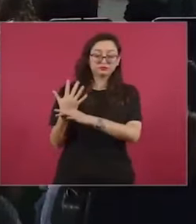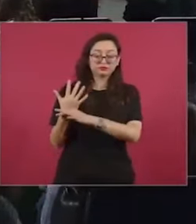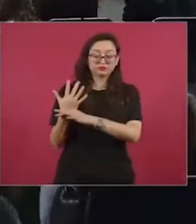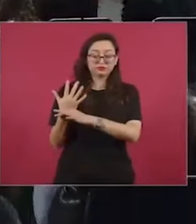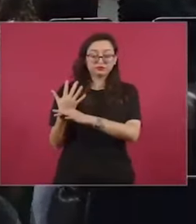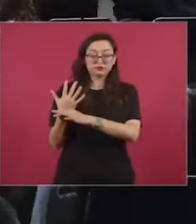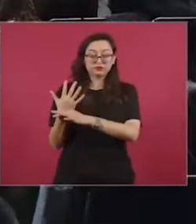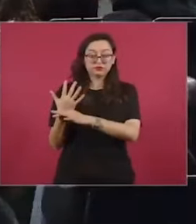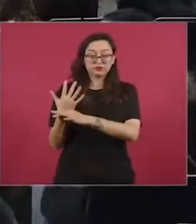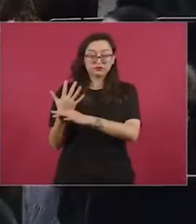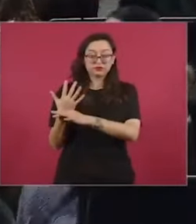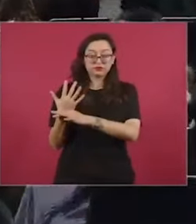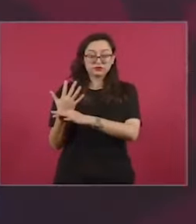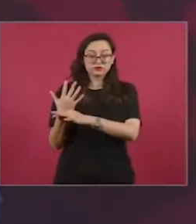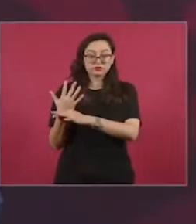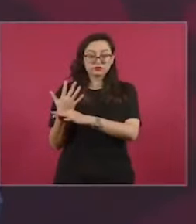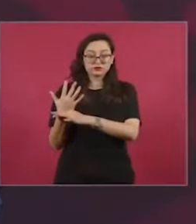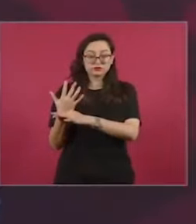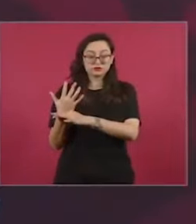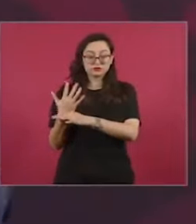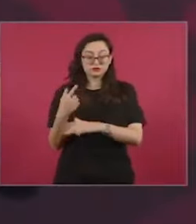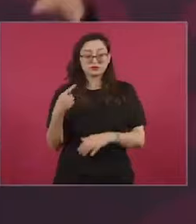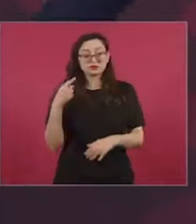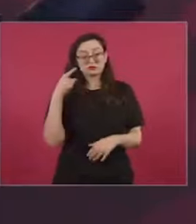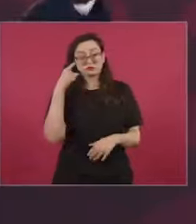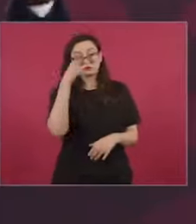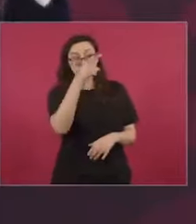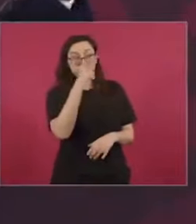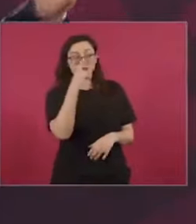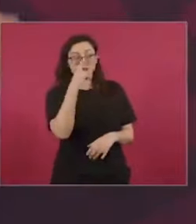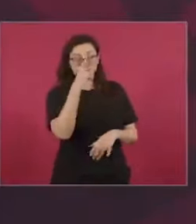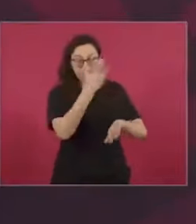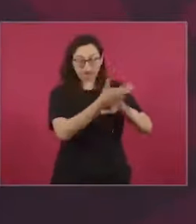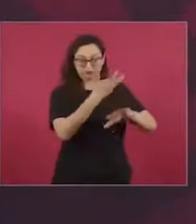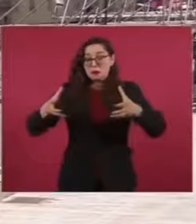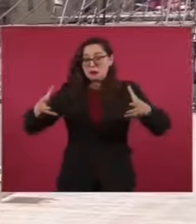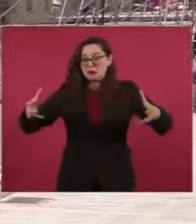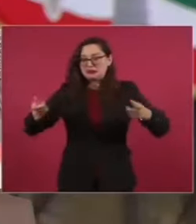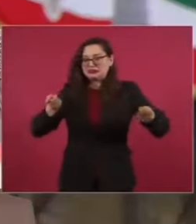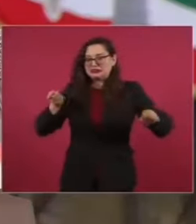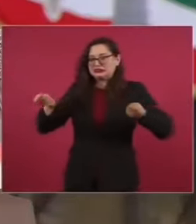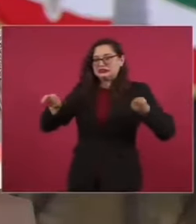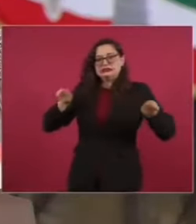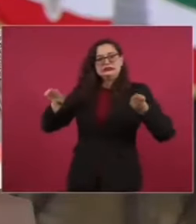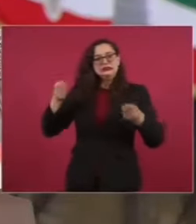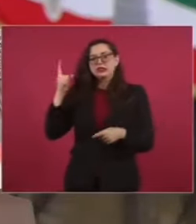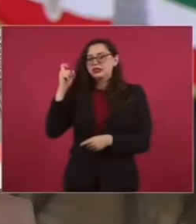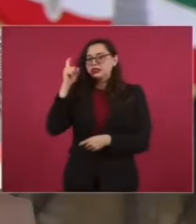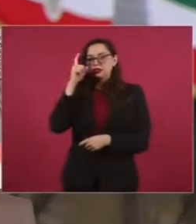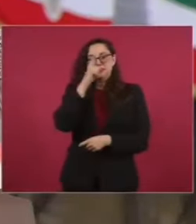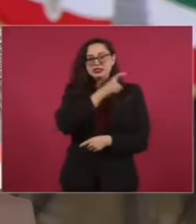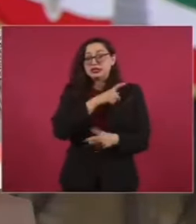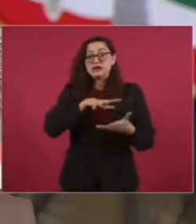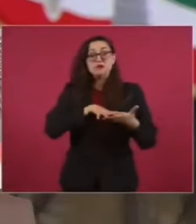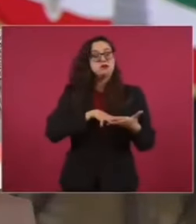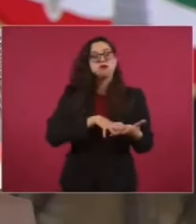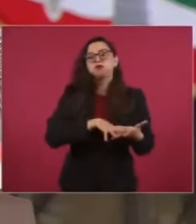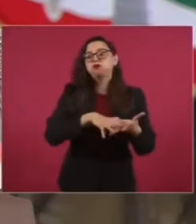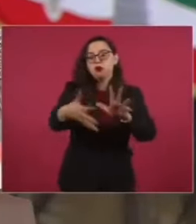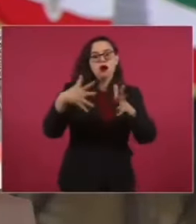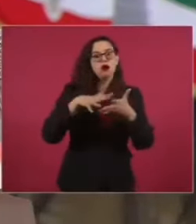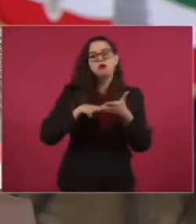presidente? Porque nos abrió los ojos, amigos, amigas, paisanos, paisanos, nos abrió los ojos. Él vino a revolucionar las